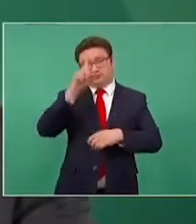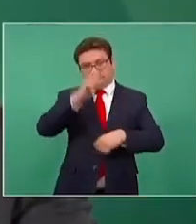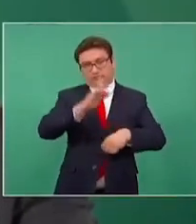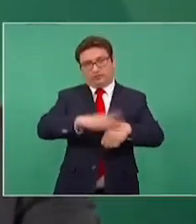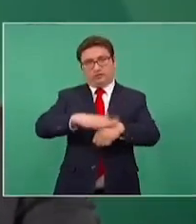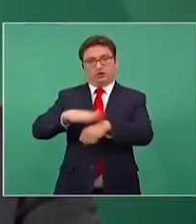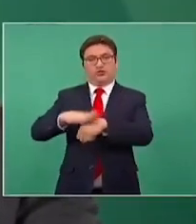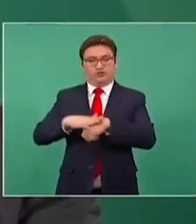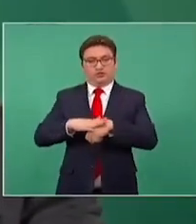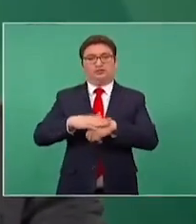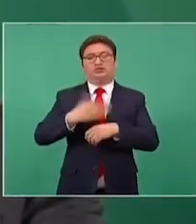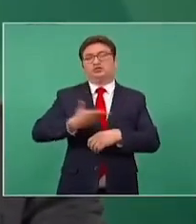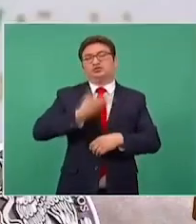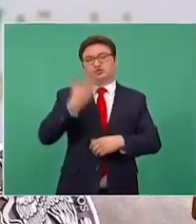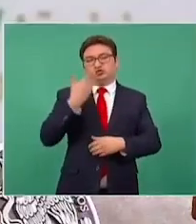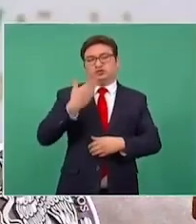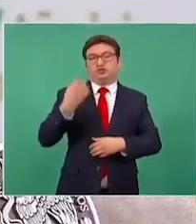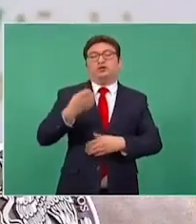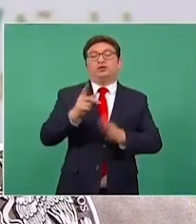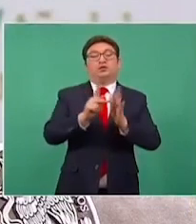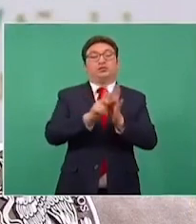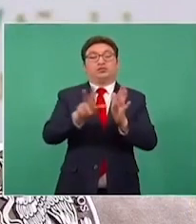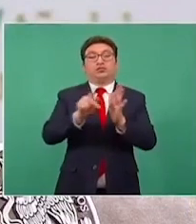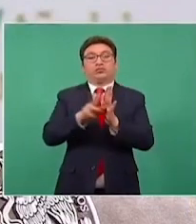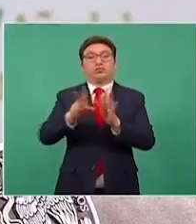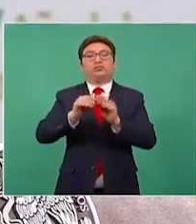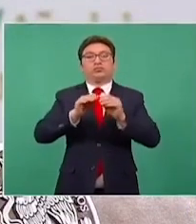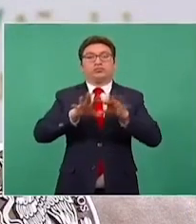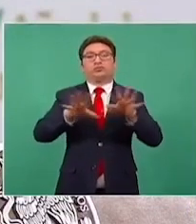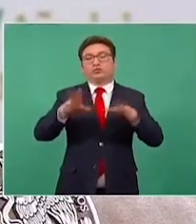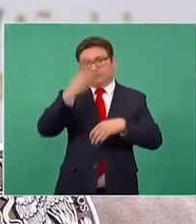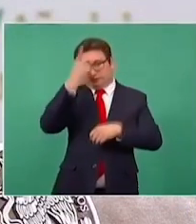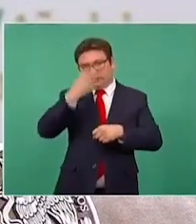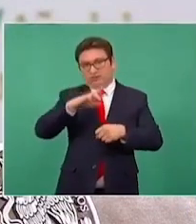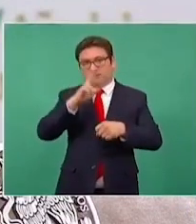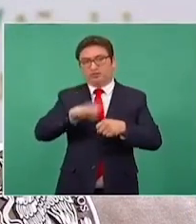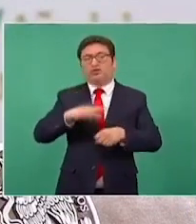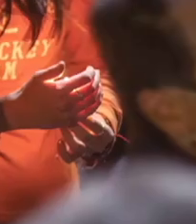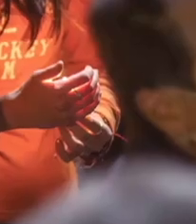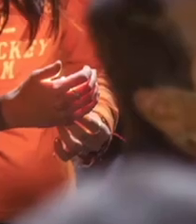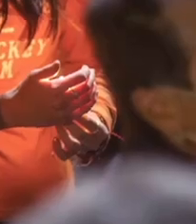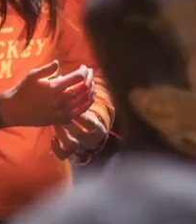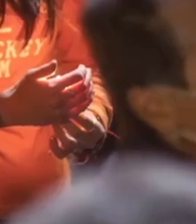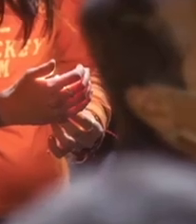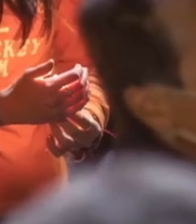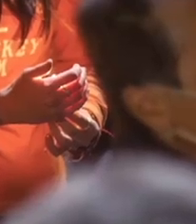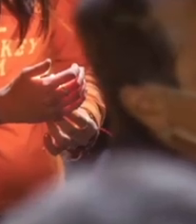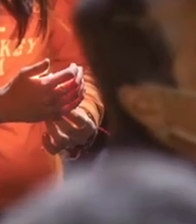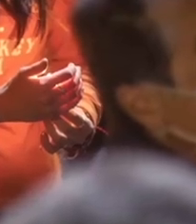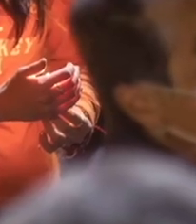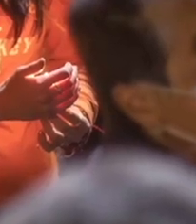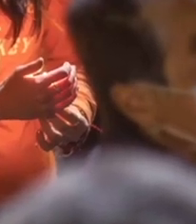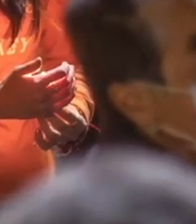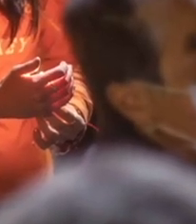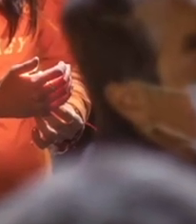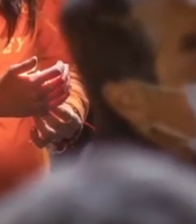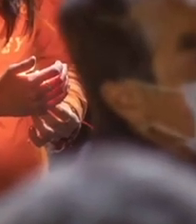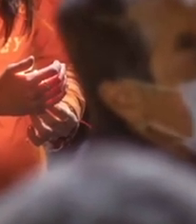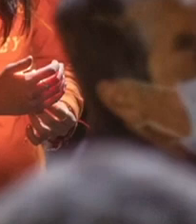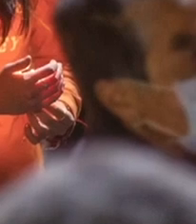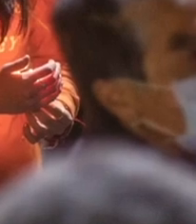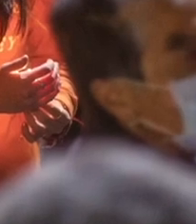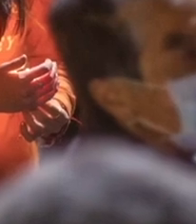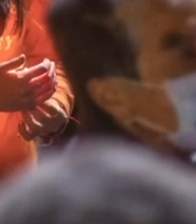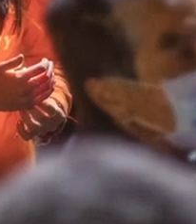gente se puede reunir sin ningún problema, como afirmó la jefa de gobierno capitalino Claudia Sheinbaum, quien señaló que